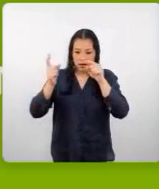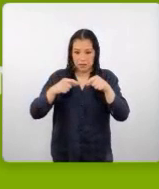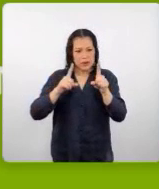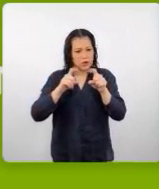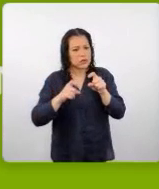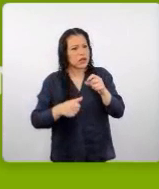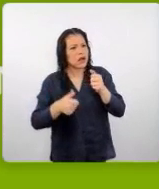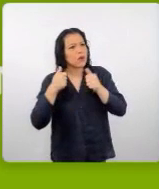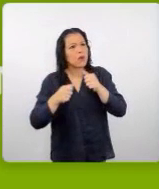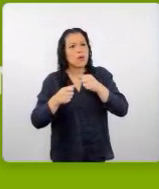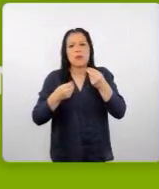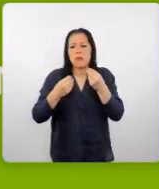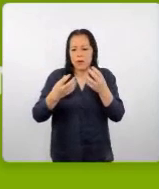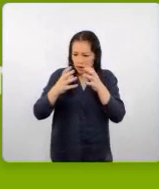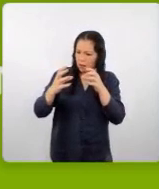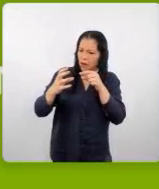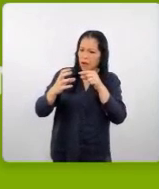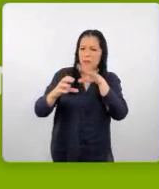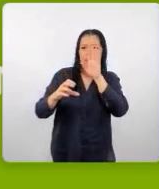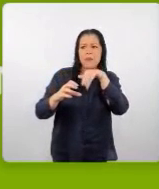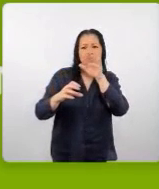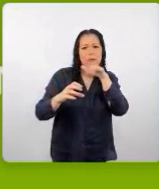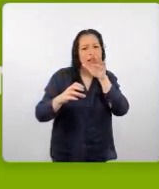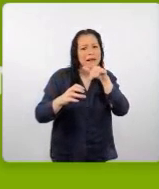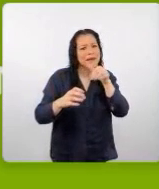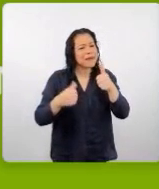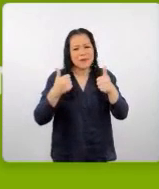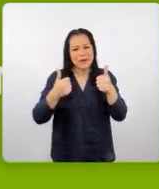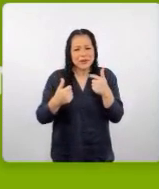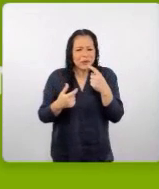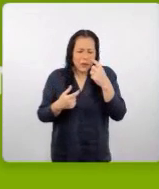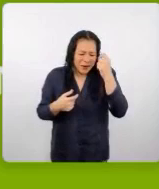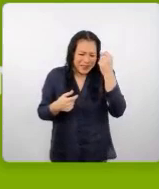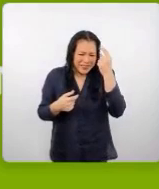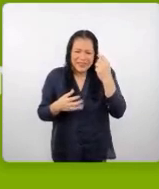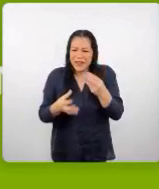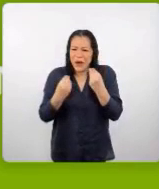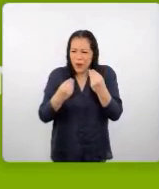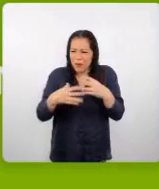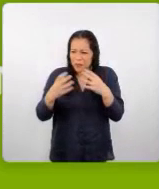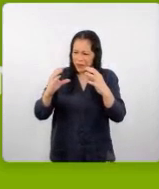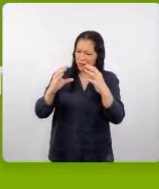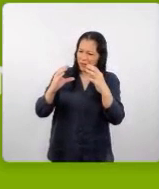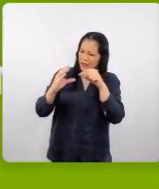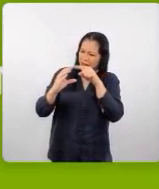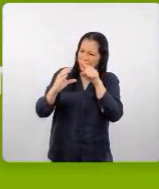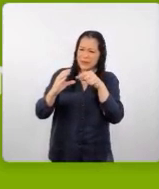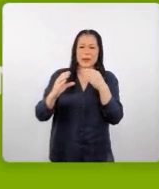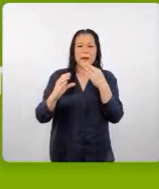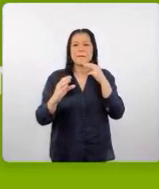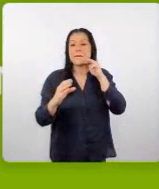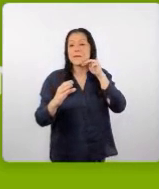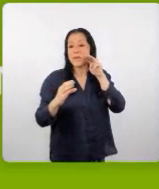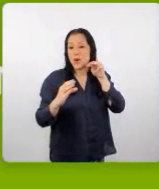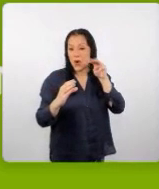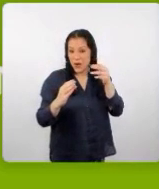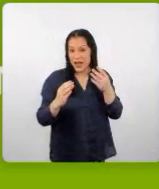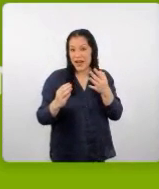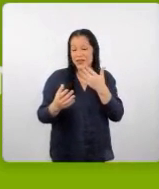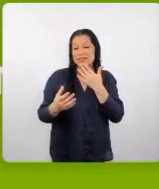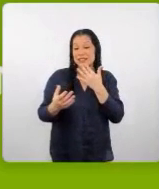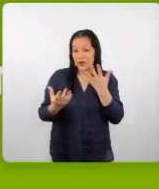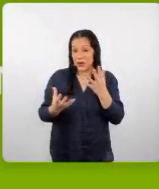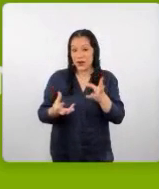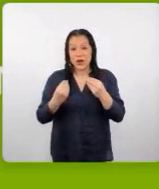qué lo pintamos, ¿no? ¿Cómo es que no llegan a entender cómo es posible que tenga ese color y cómo